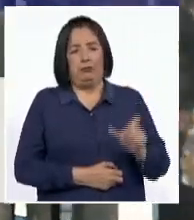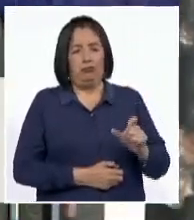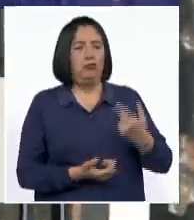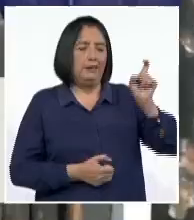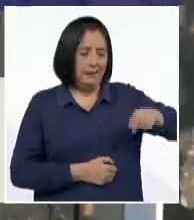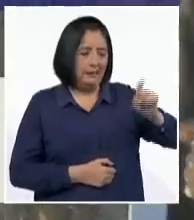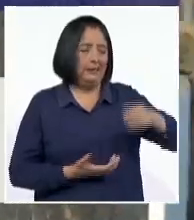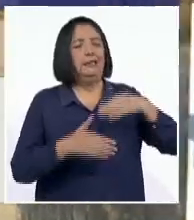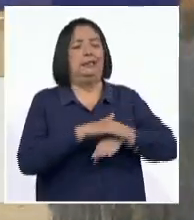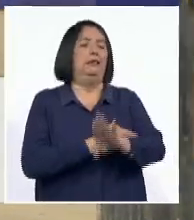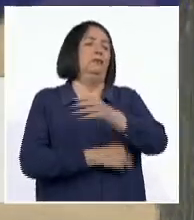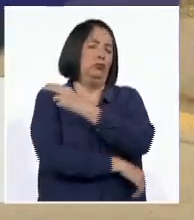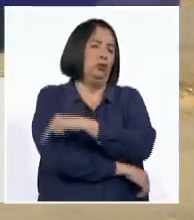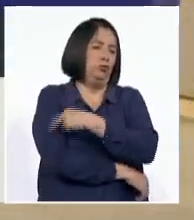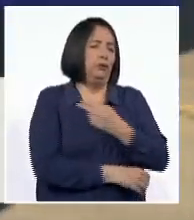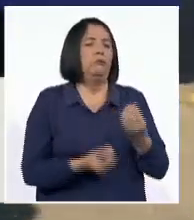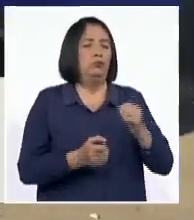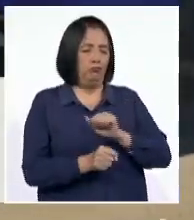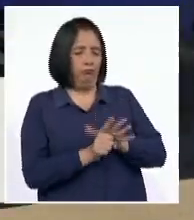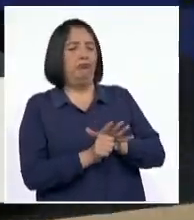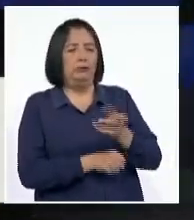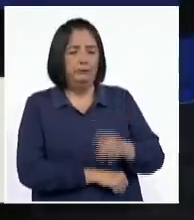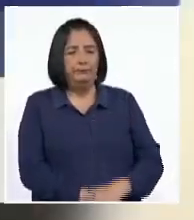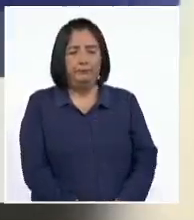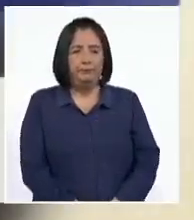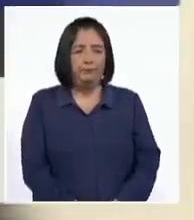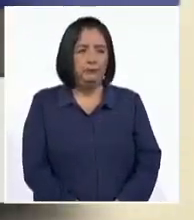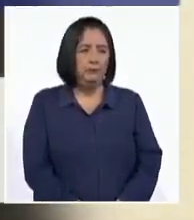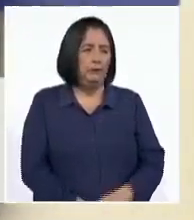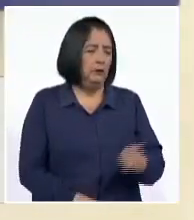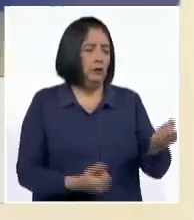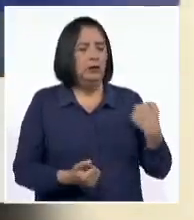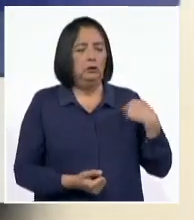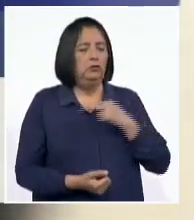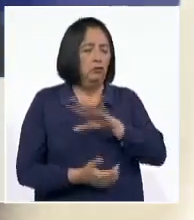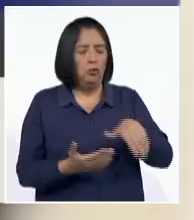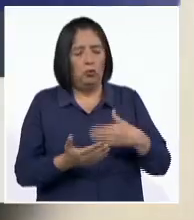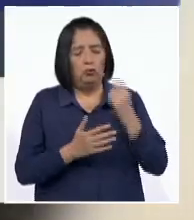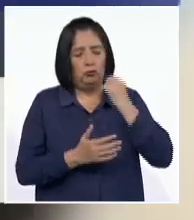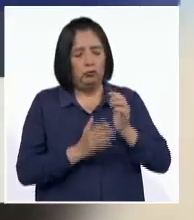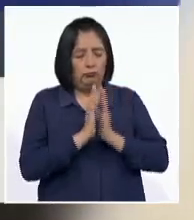requiere hospitalización a causa del COVID-19. Todos los padres rezando por ti, padre.